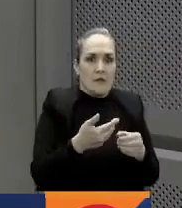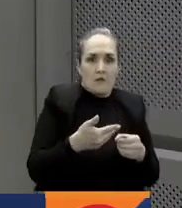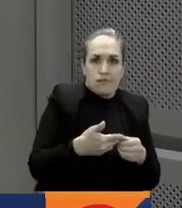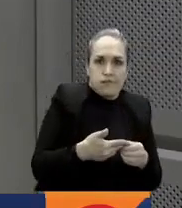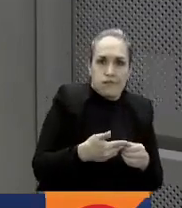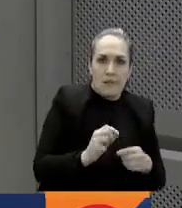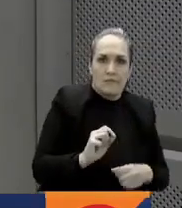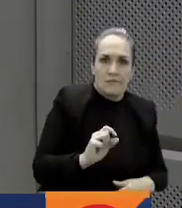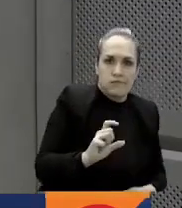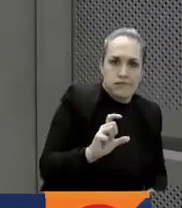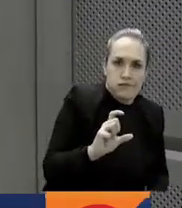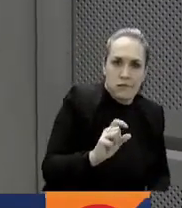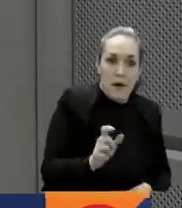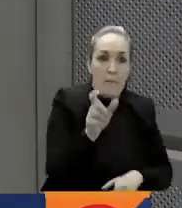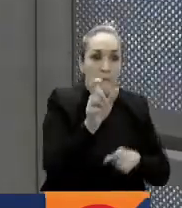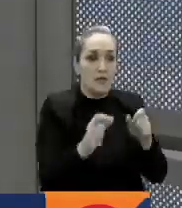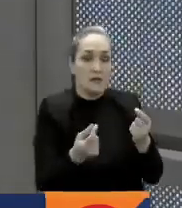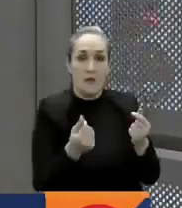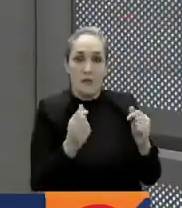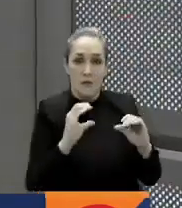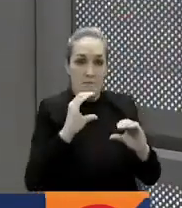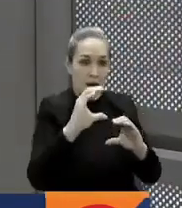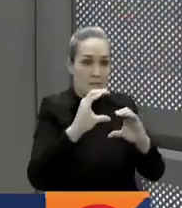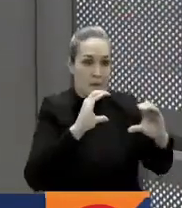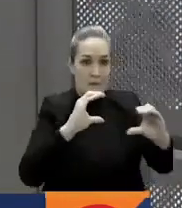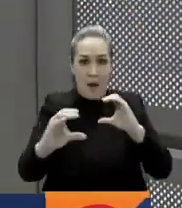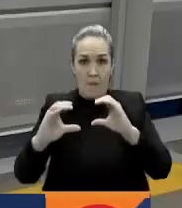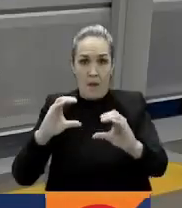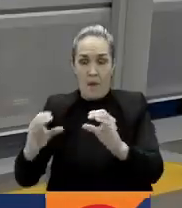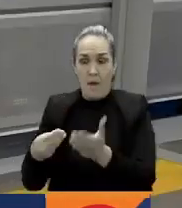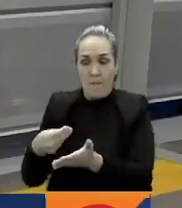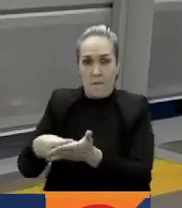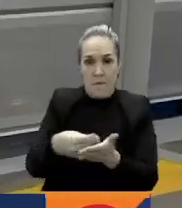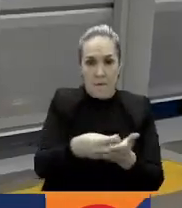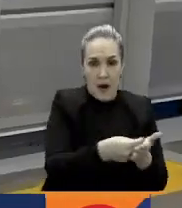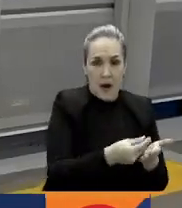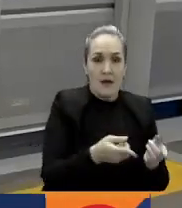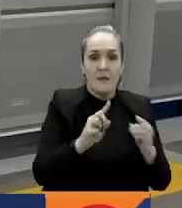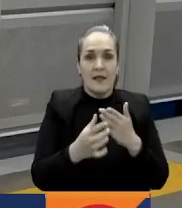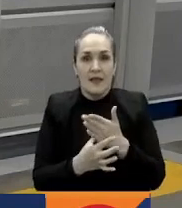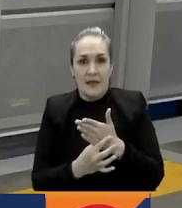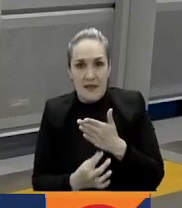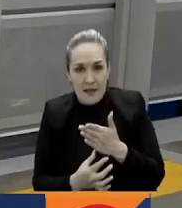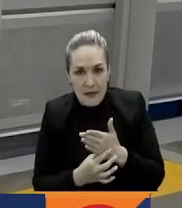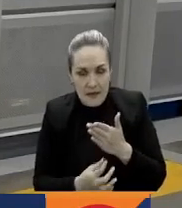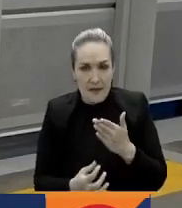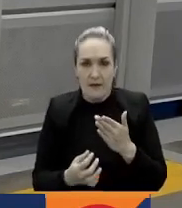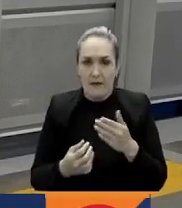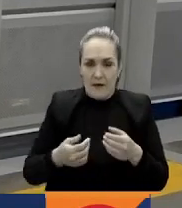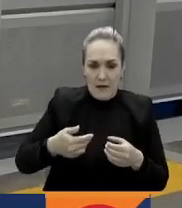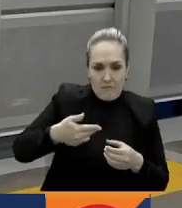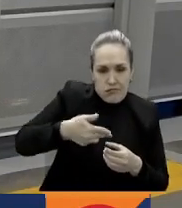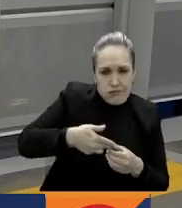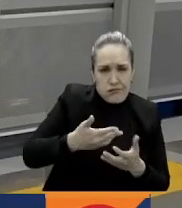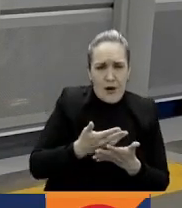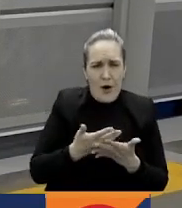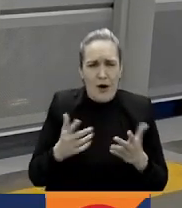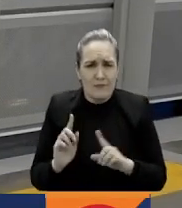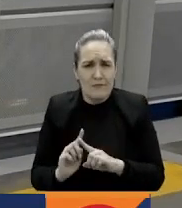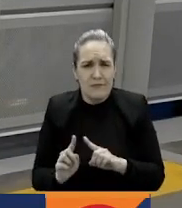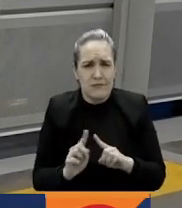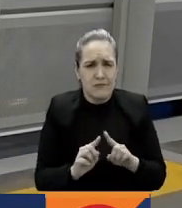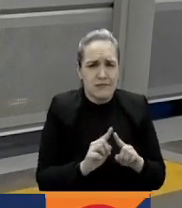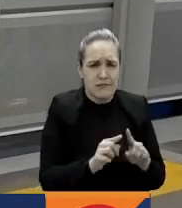gasolina, el salario de los trabajadores, el costo de los aceites, todos estos costos, incluyendo los